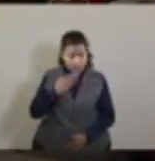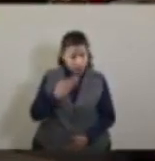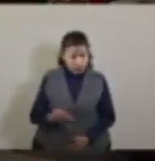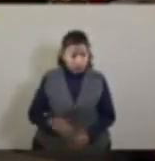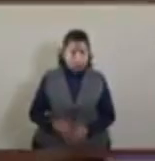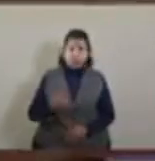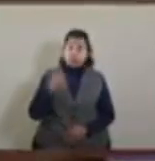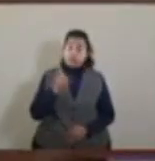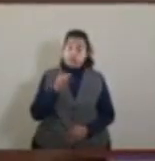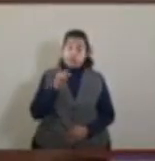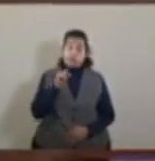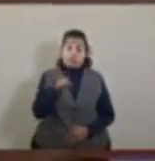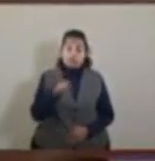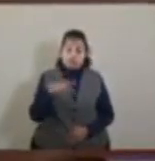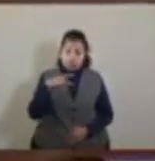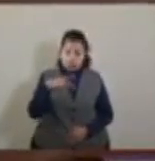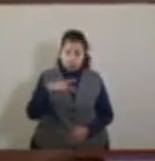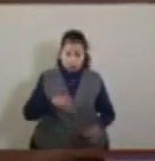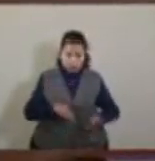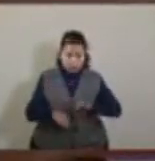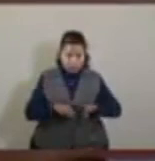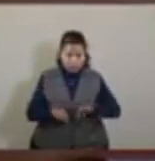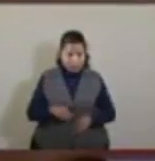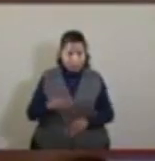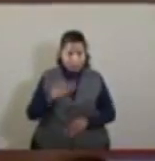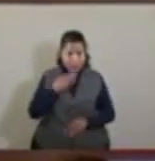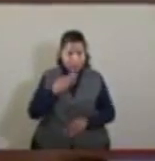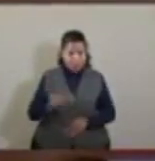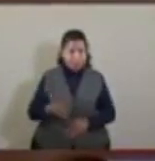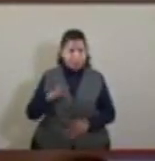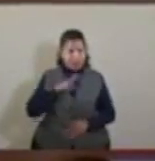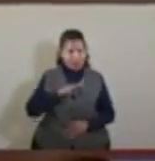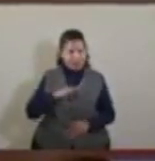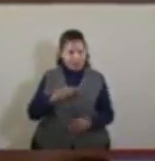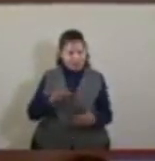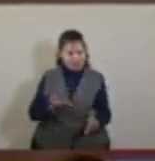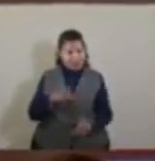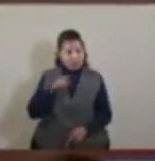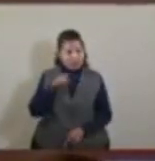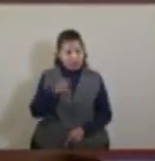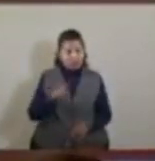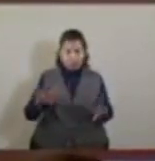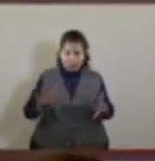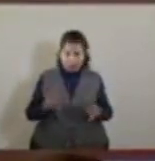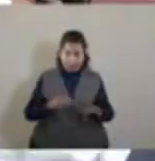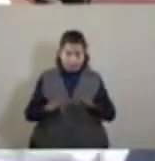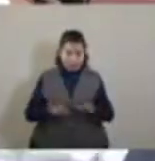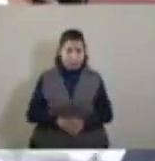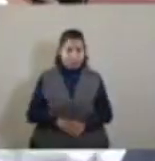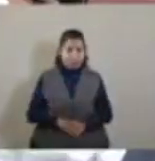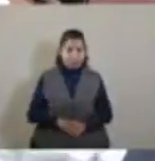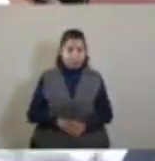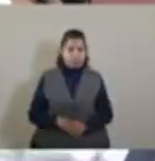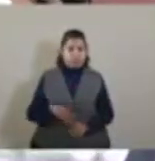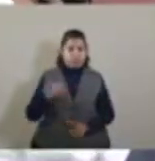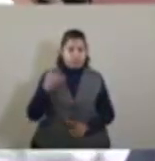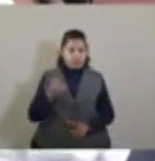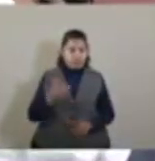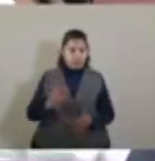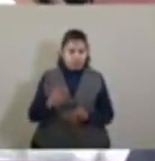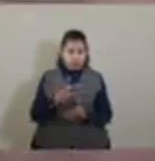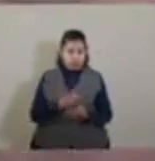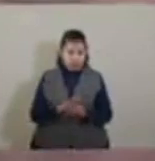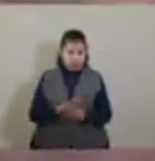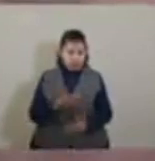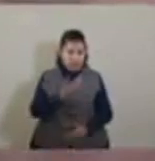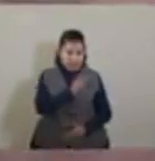en Fresnillo, Zacatecas. En 2007 ganó la elección para presidente municipal de Fresnillo. Para 2012, presidió la